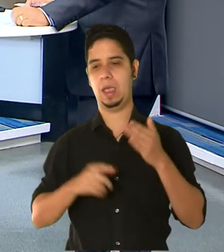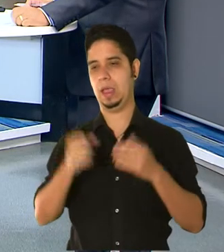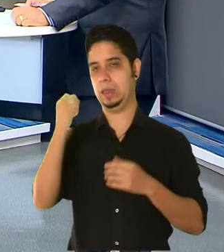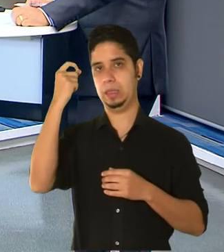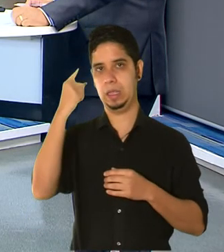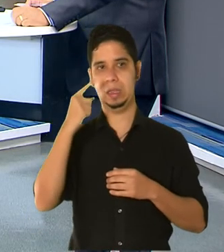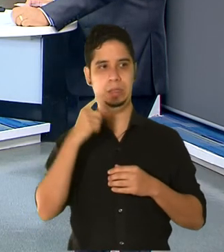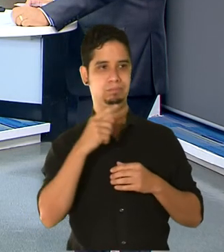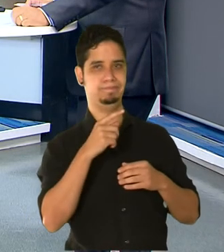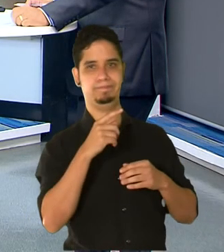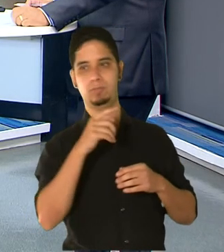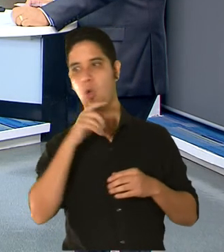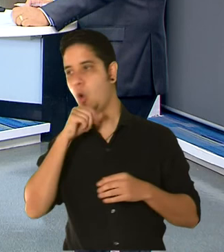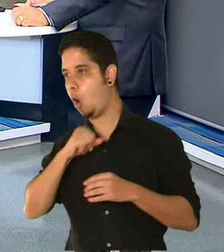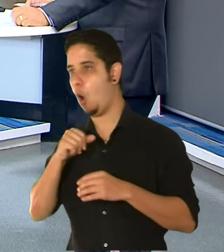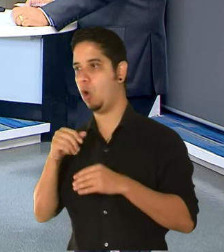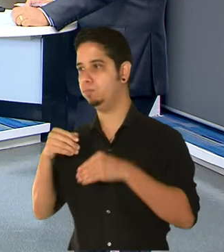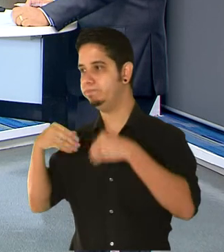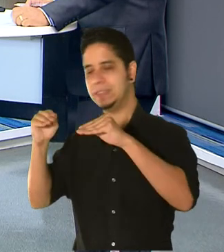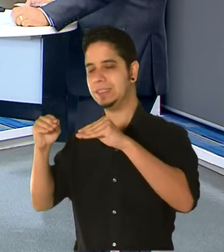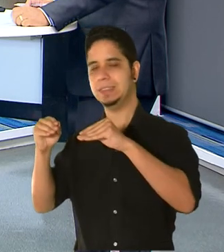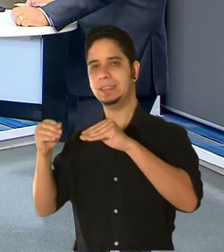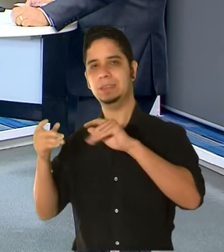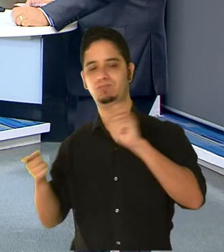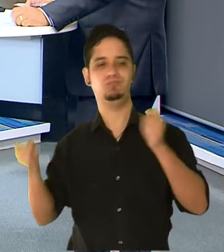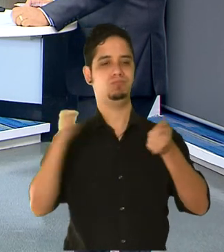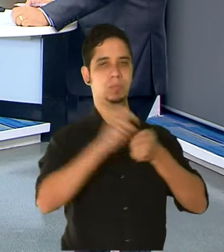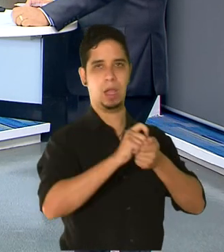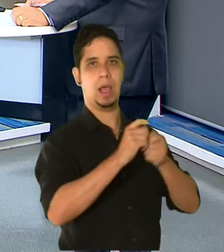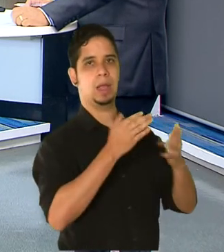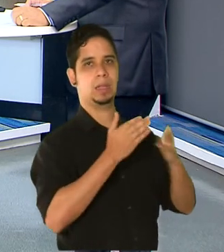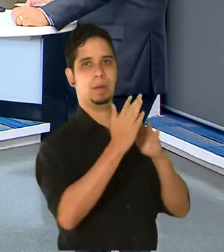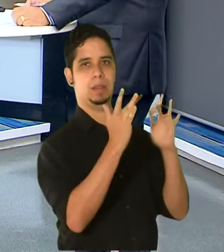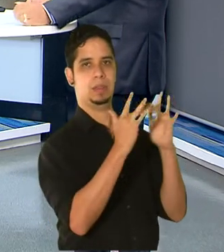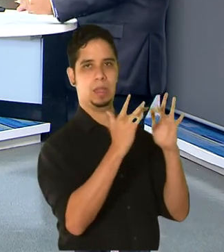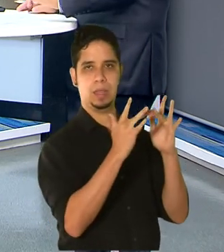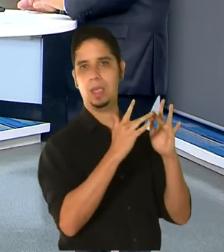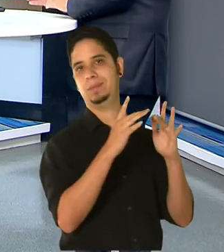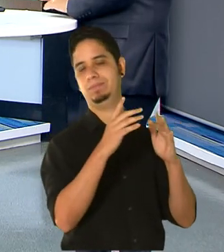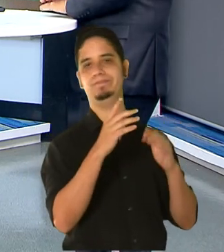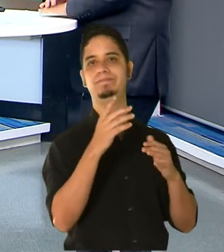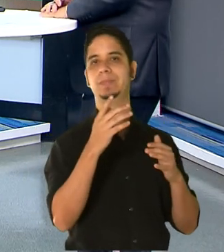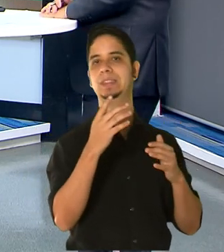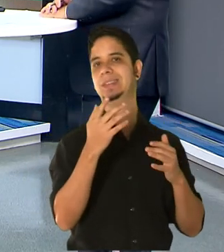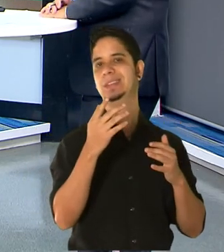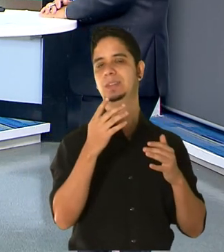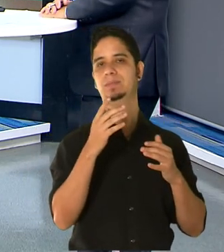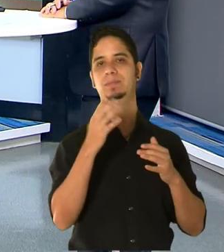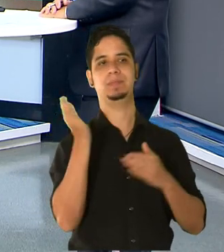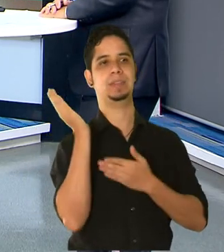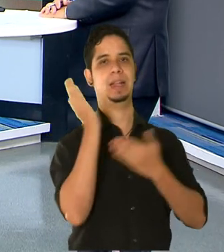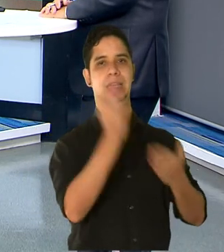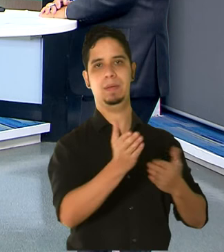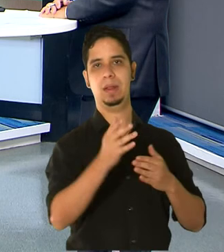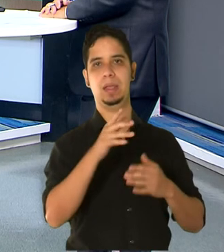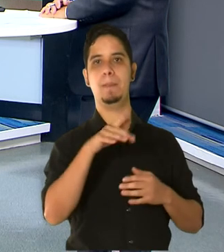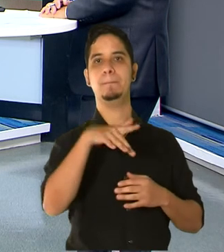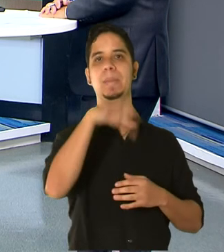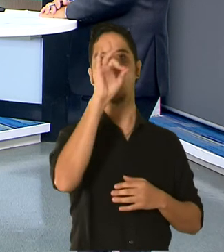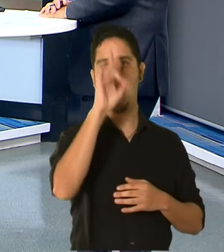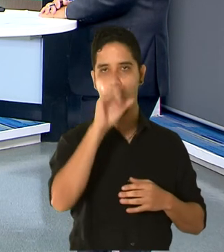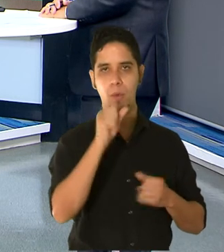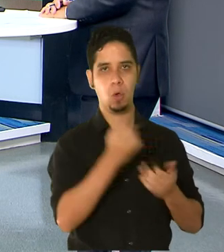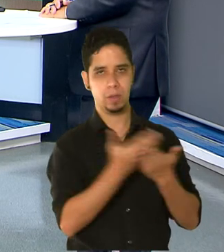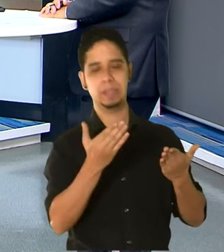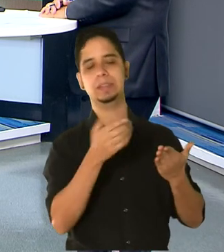tecnología de hace el negocio por internet de libre picop etcétera etcétera pero todavía hay un grupo rezagado que eso lo que estamos trabajando ver